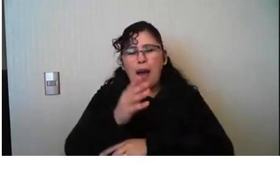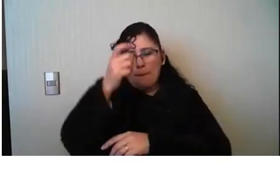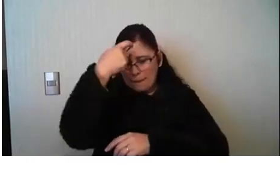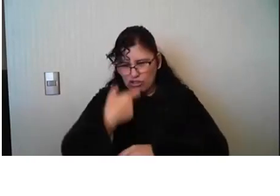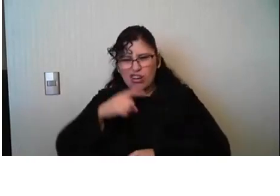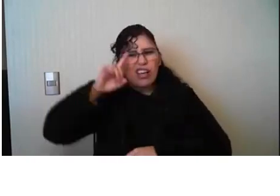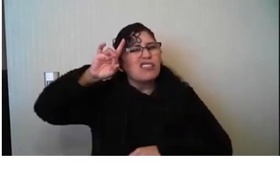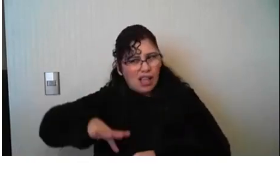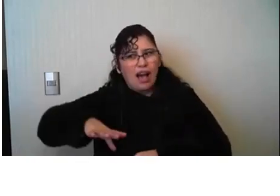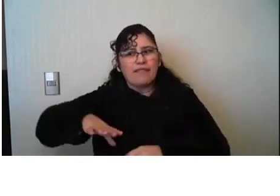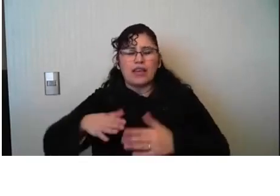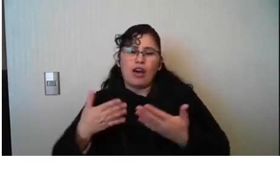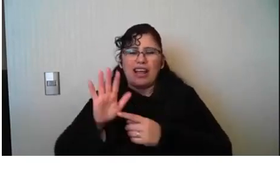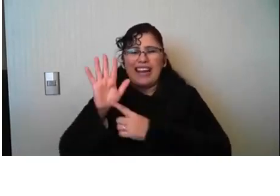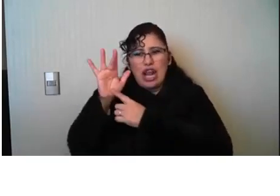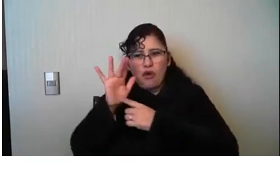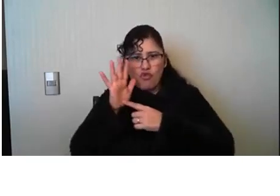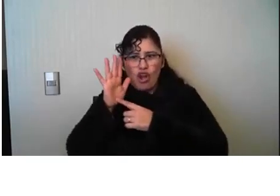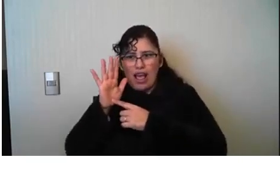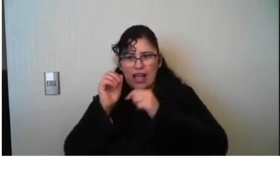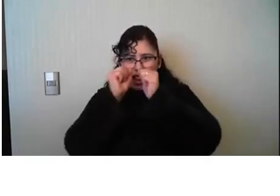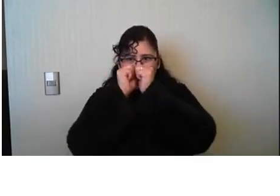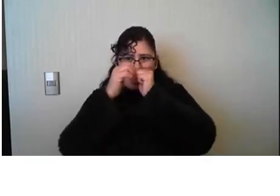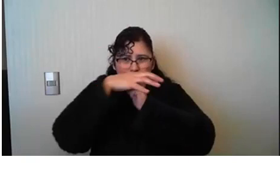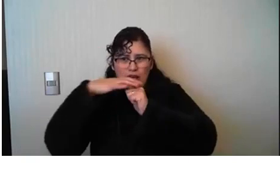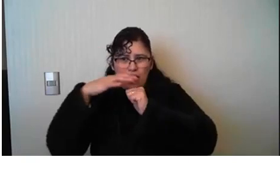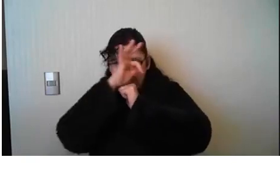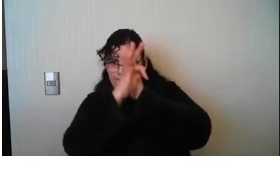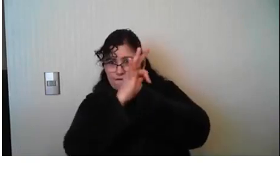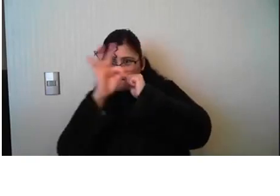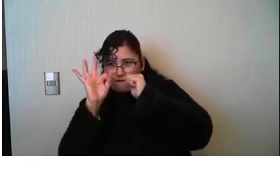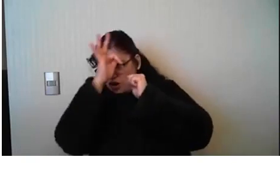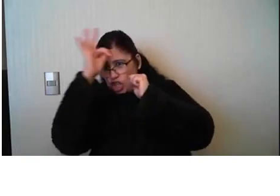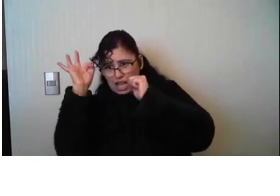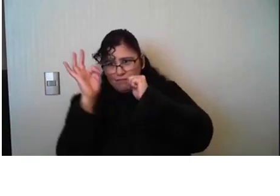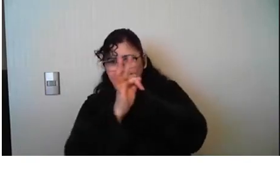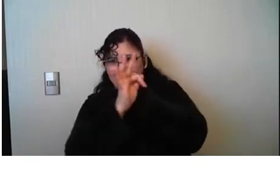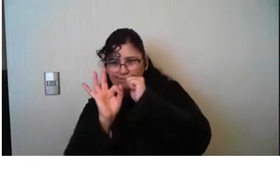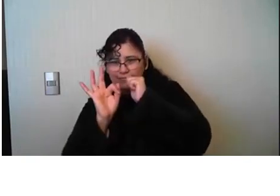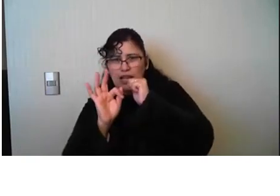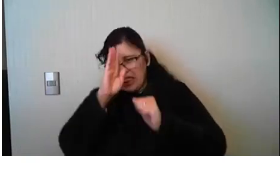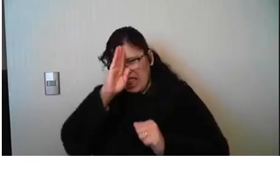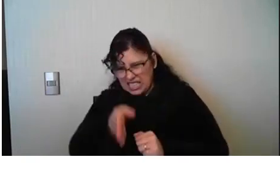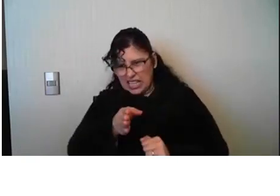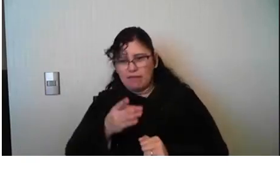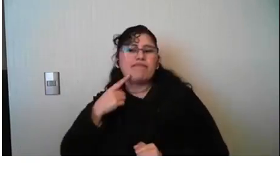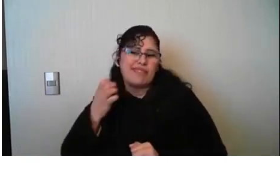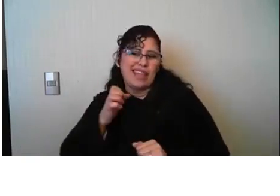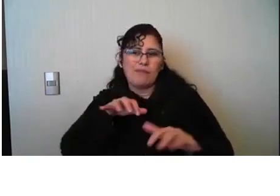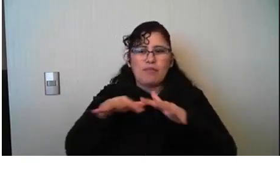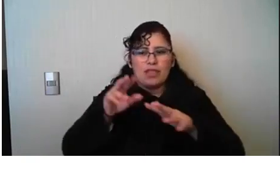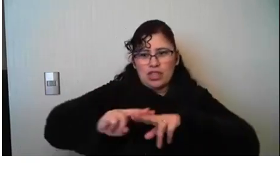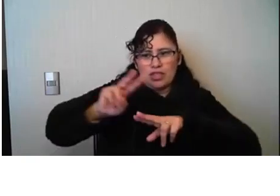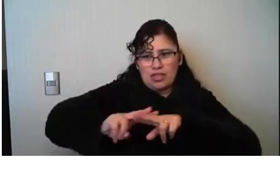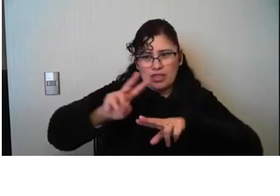a través de neuronas que están ubicadas en el lóbulo frontal. Una vez que se toma la decisión de hacer un movimiento, como